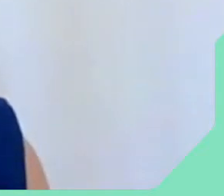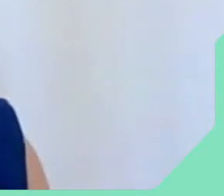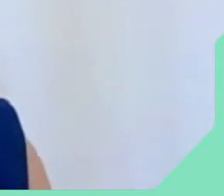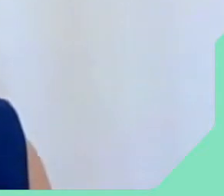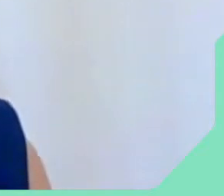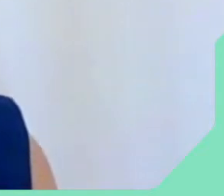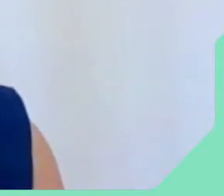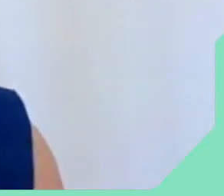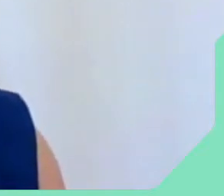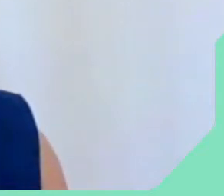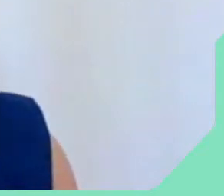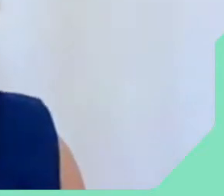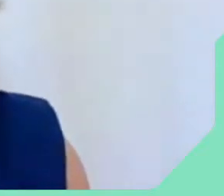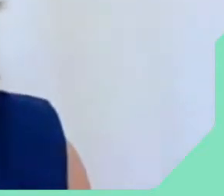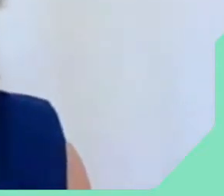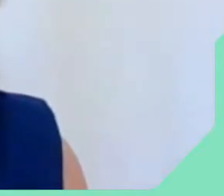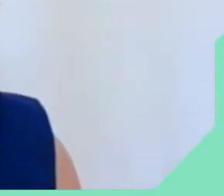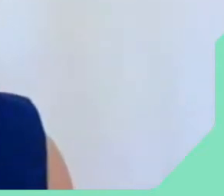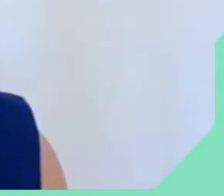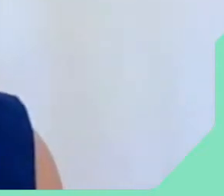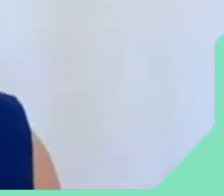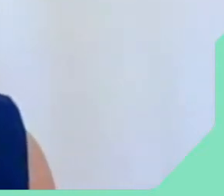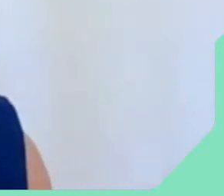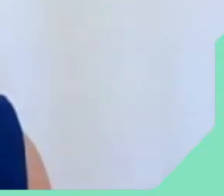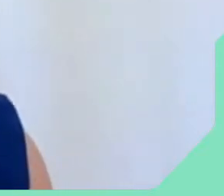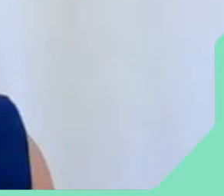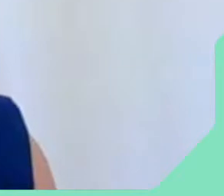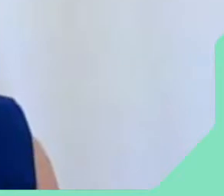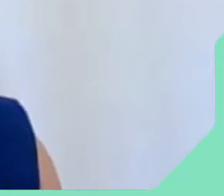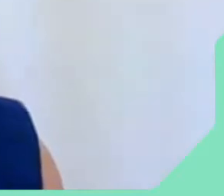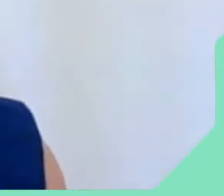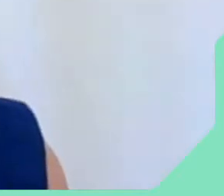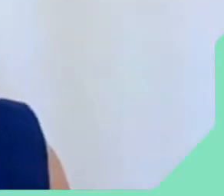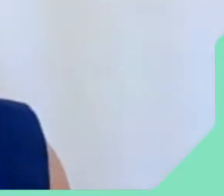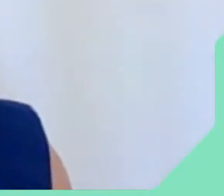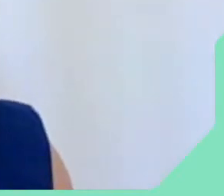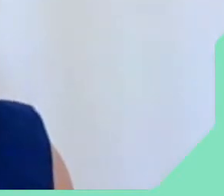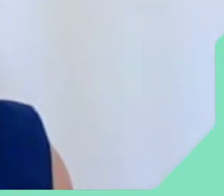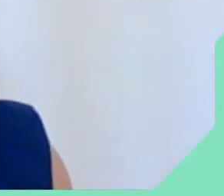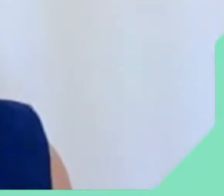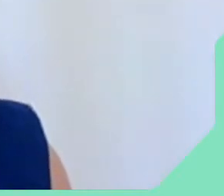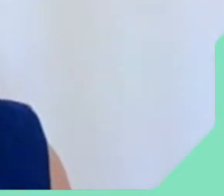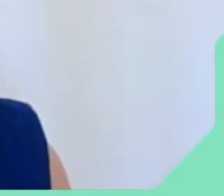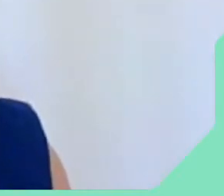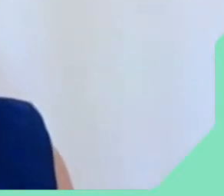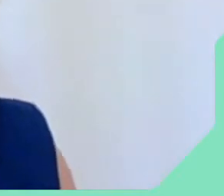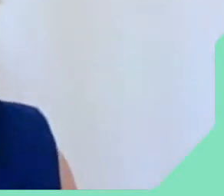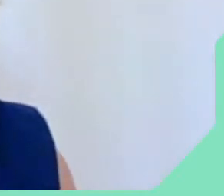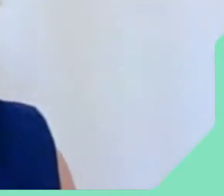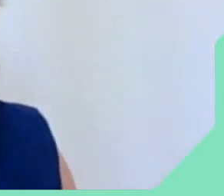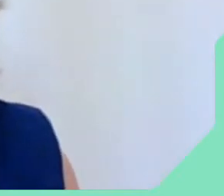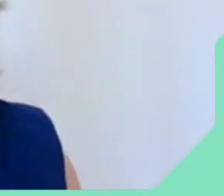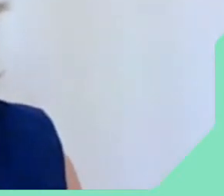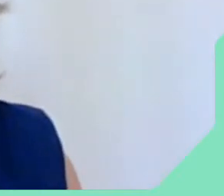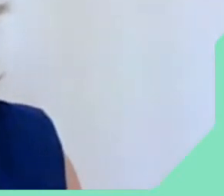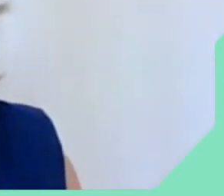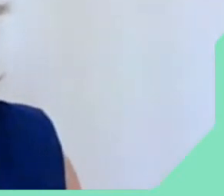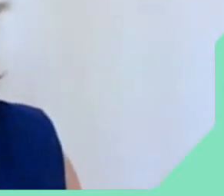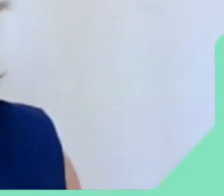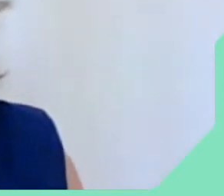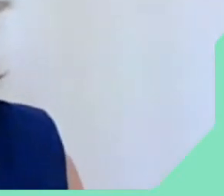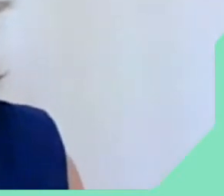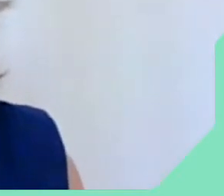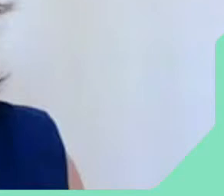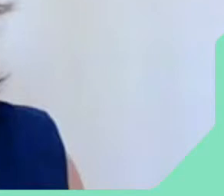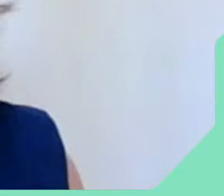a la explicación de cada una de las carreras. Y vamos a comenzar con la profesora,